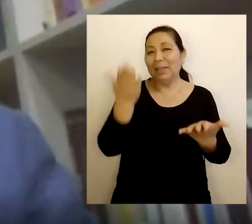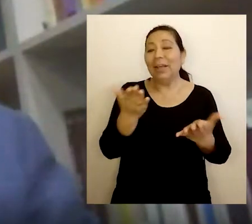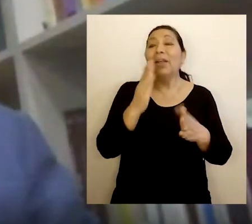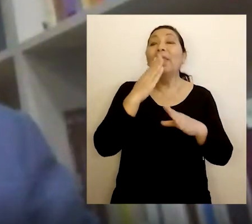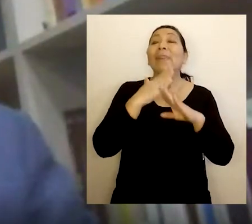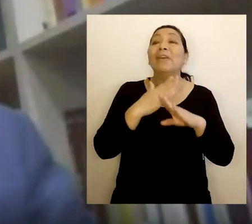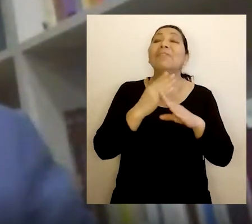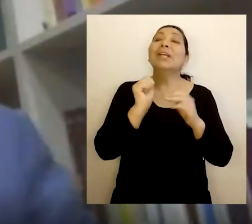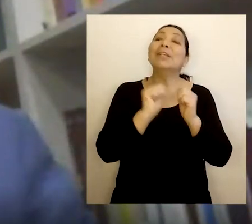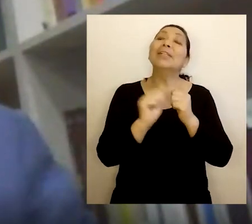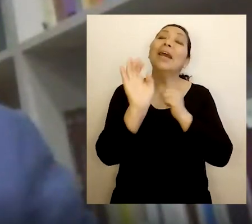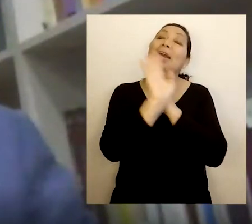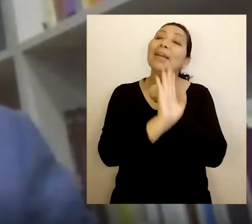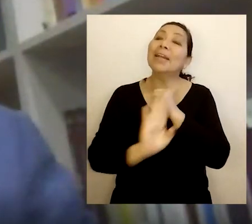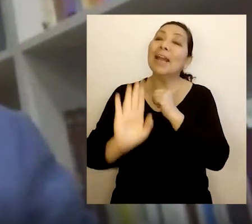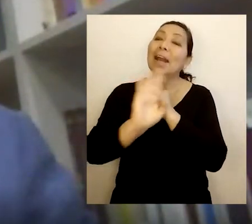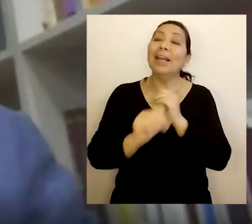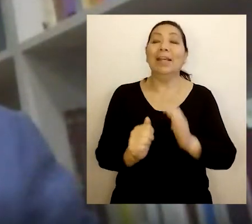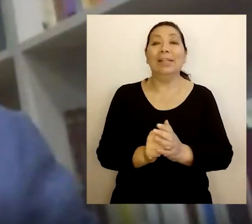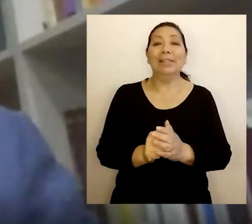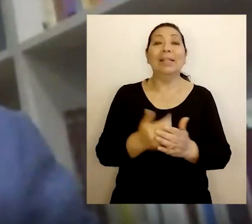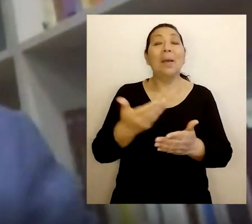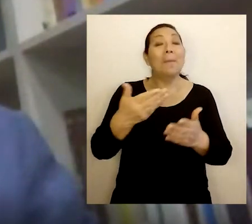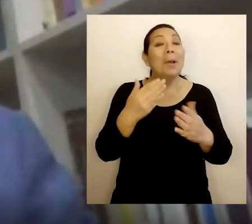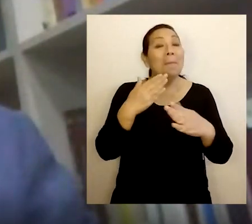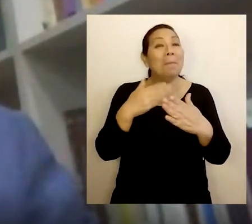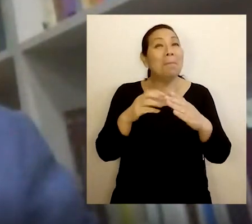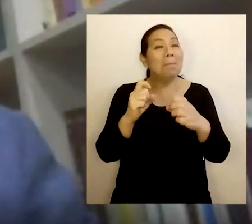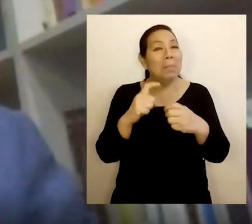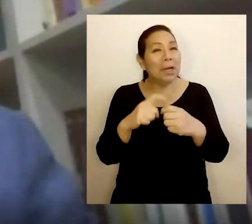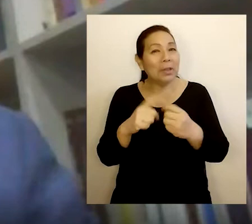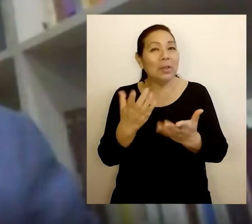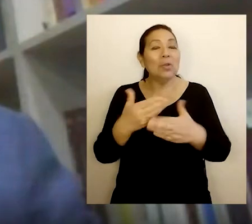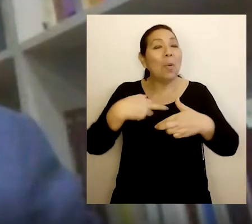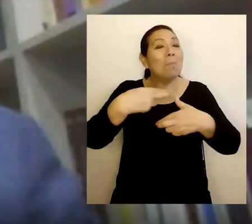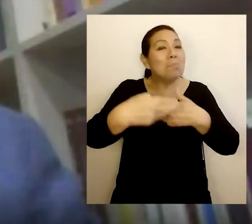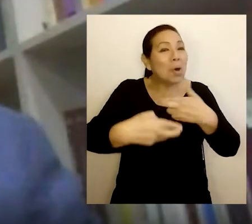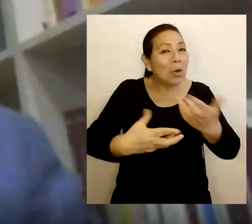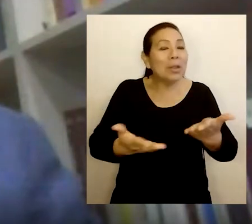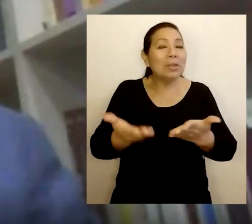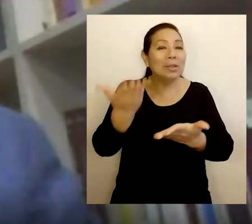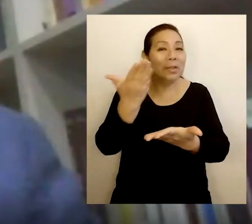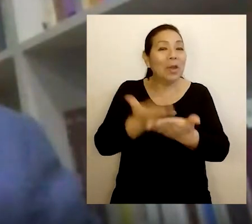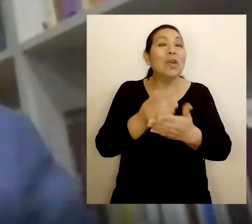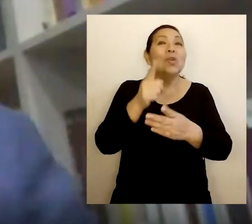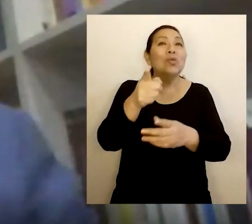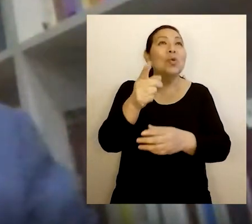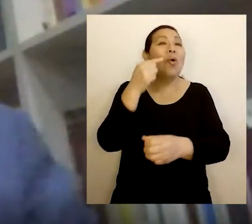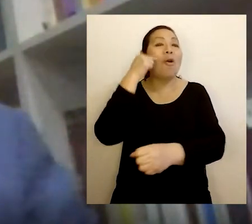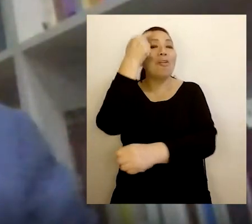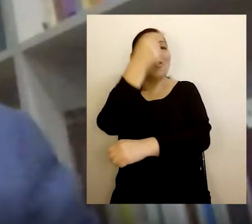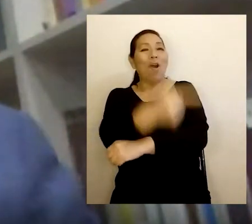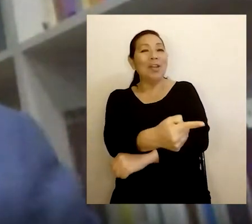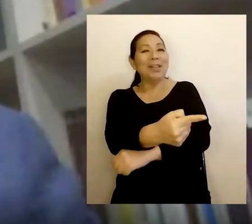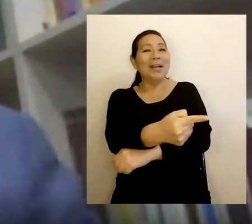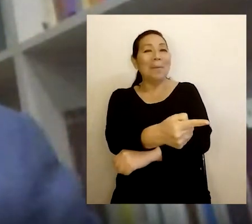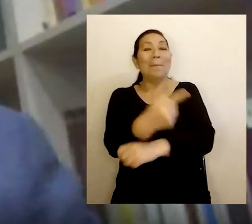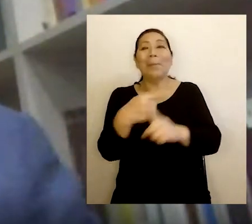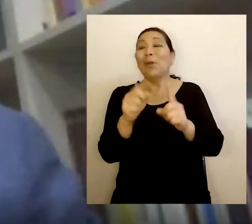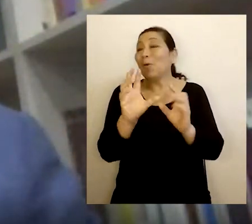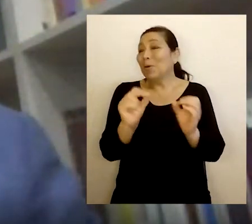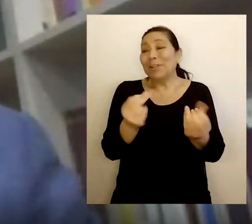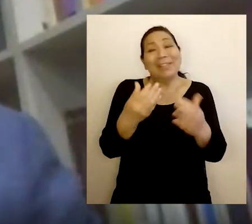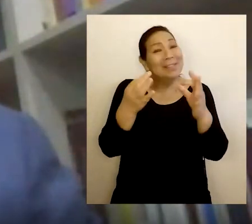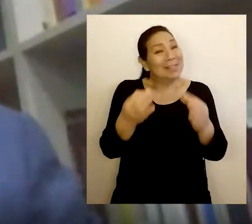defensa garantiza que el justiciable sea informado de la existencia del proceso instaurado en su contra, por otra parte, de que conozca en